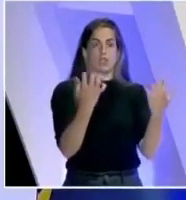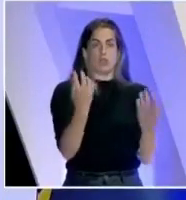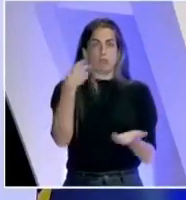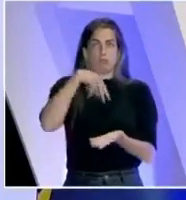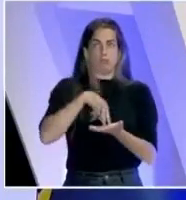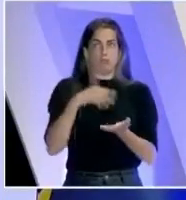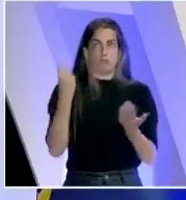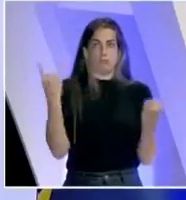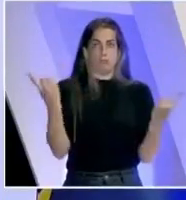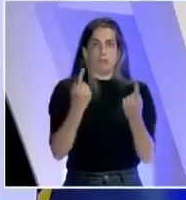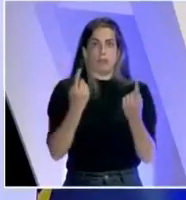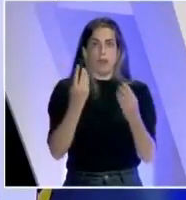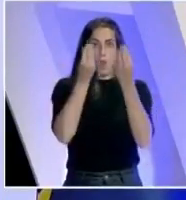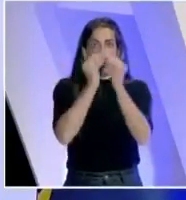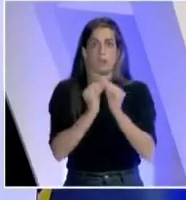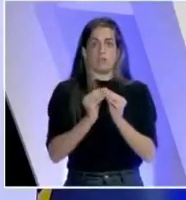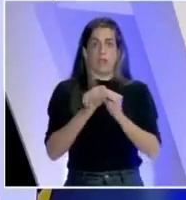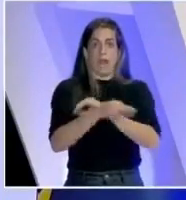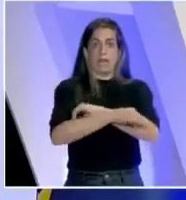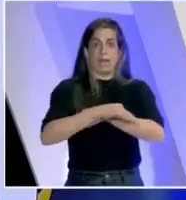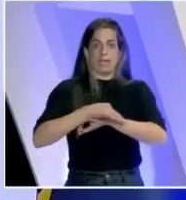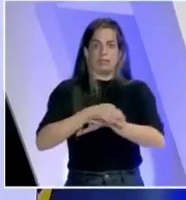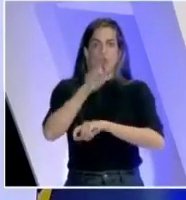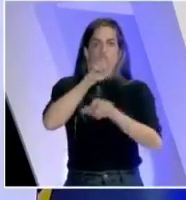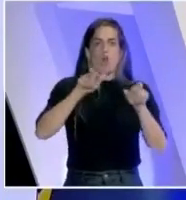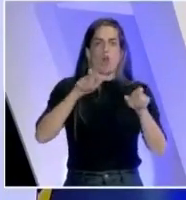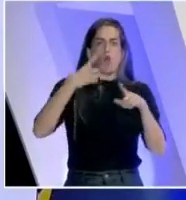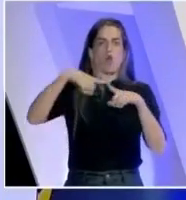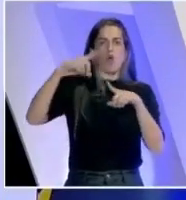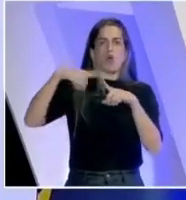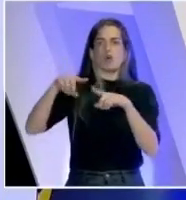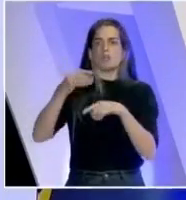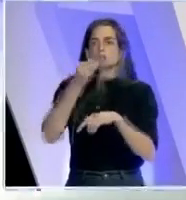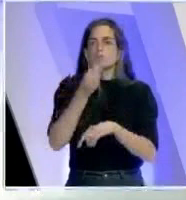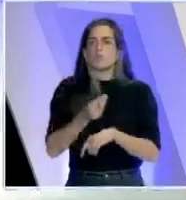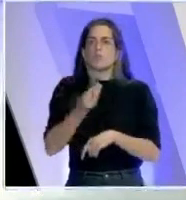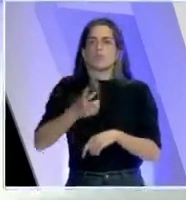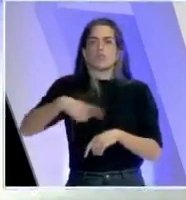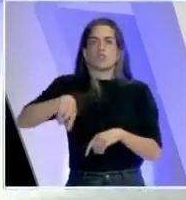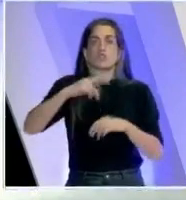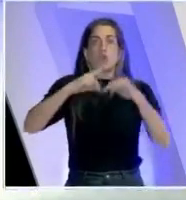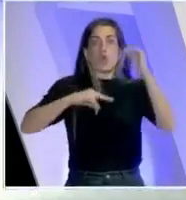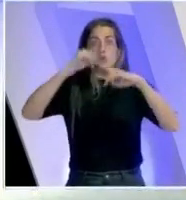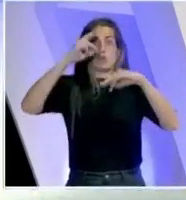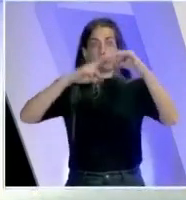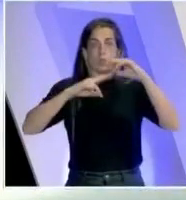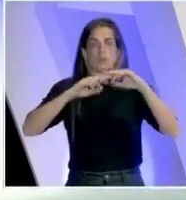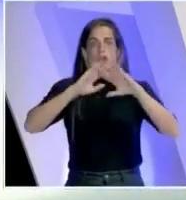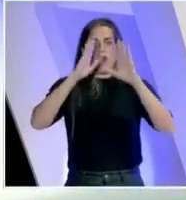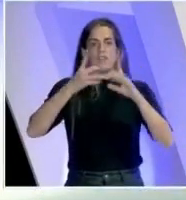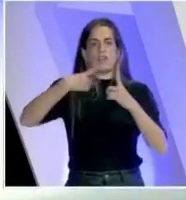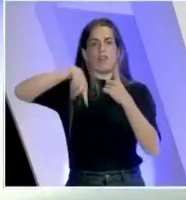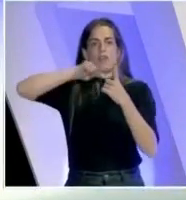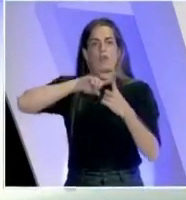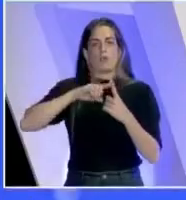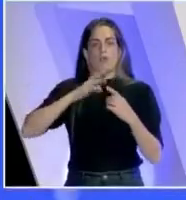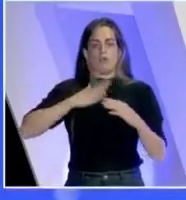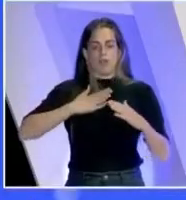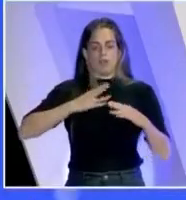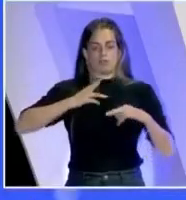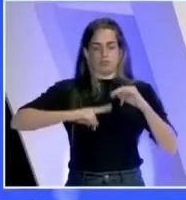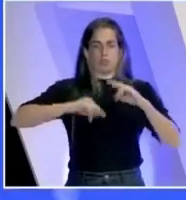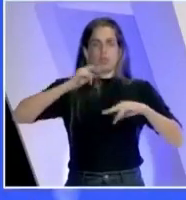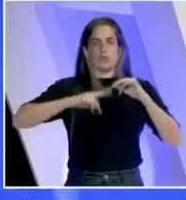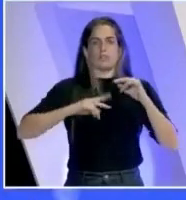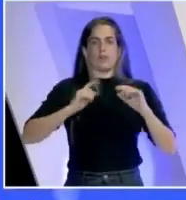encontramos, aquellas cosas buenas que construimos terminan construyéndonos a nosotros mismos,